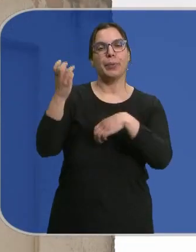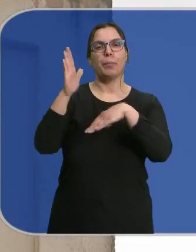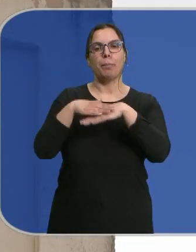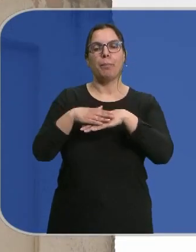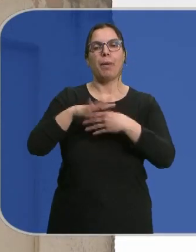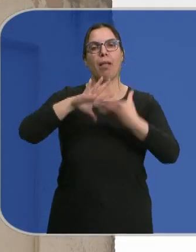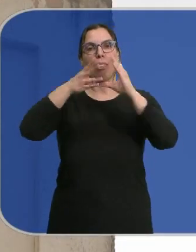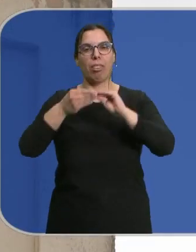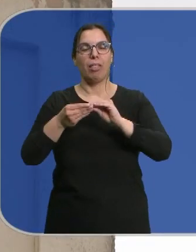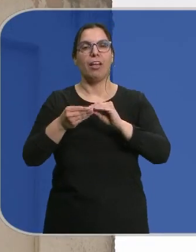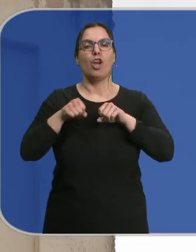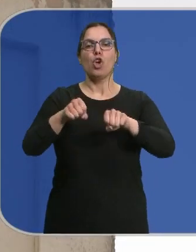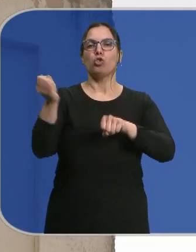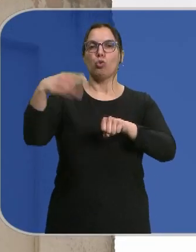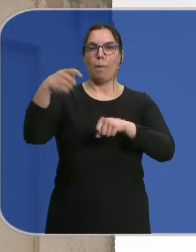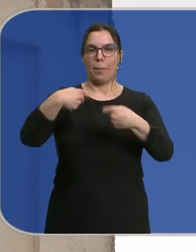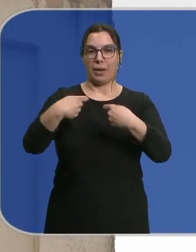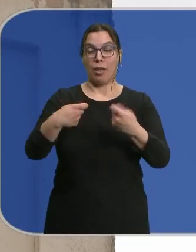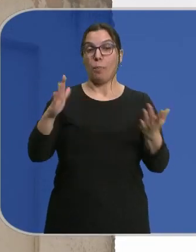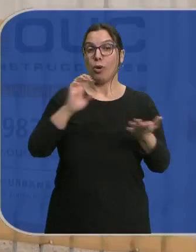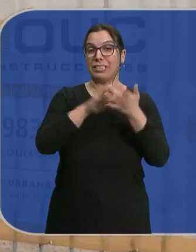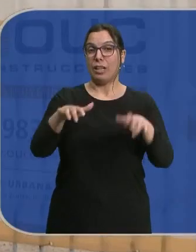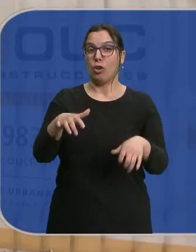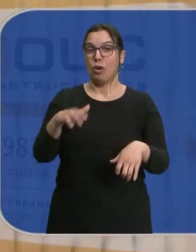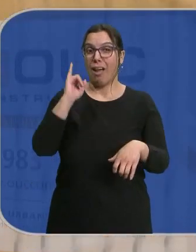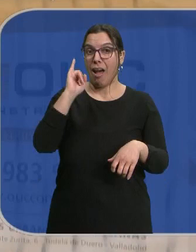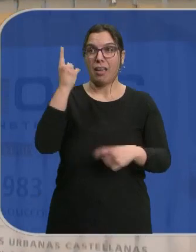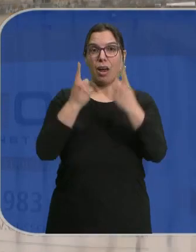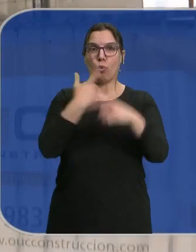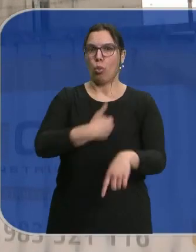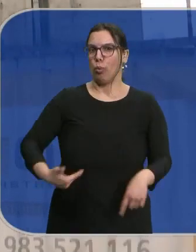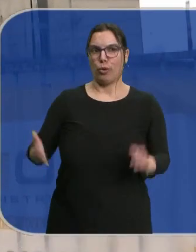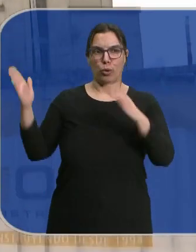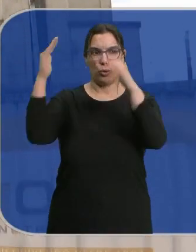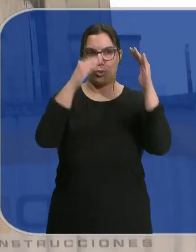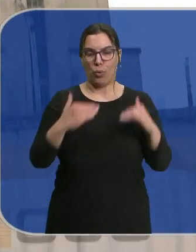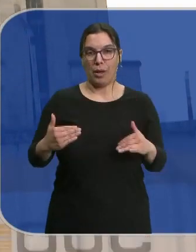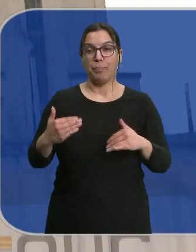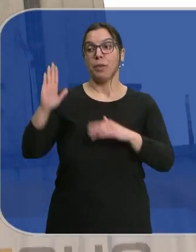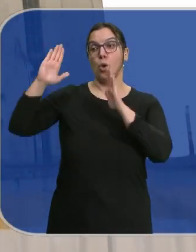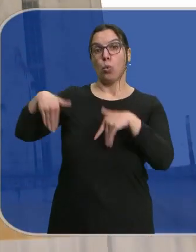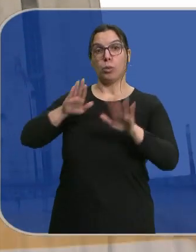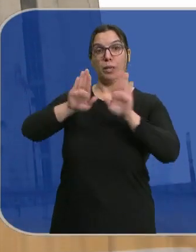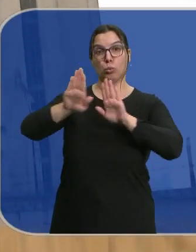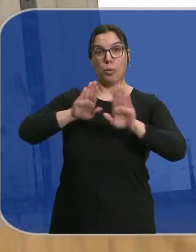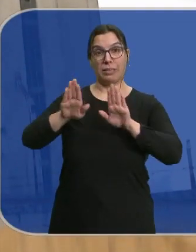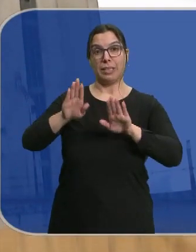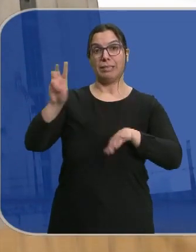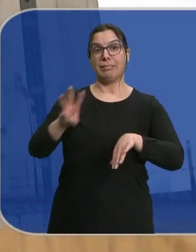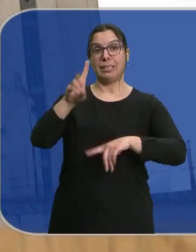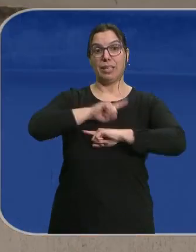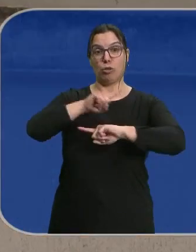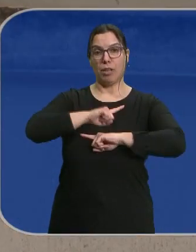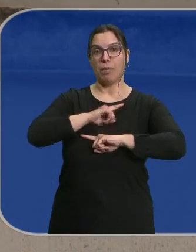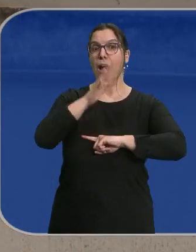en un supermercado. Pero todavía hay aquí en Castilla y León silos sin dueño. Tras la última subasta celebrada el 3 de noviembre,